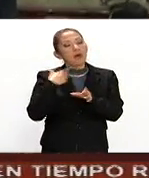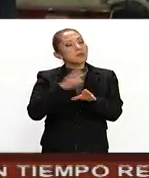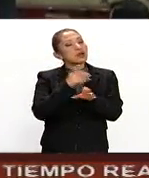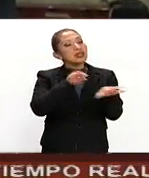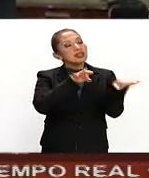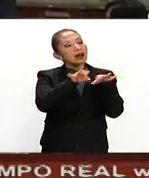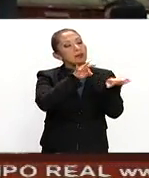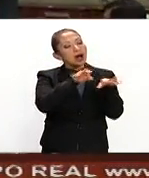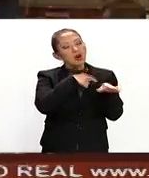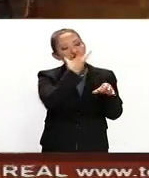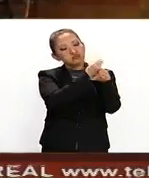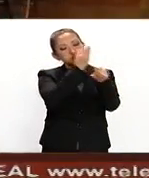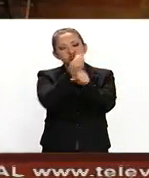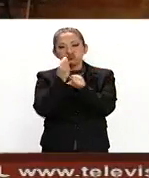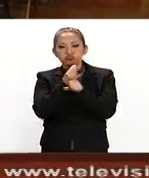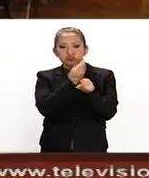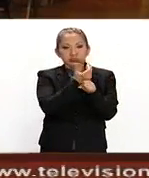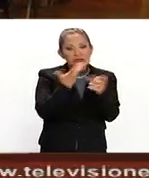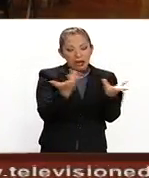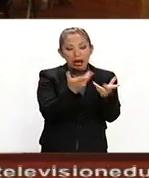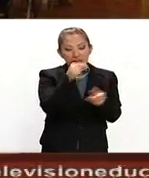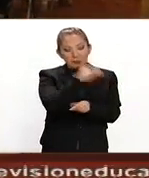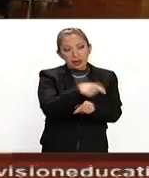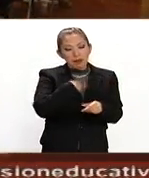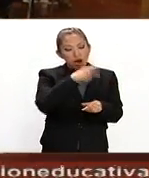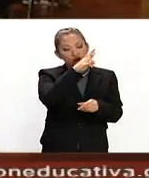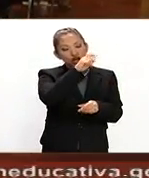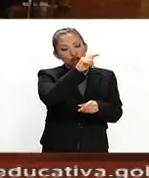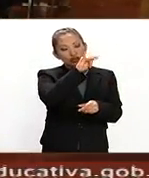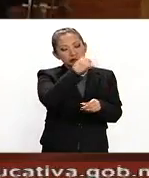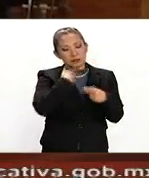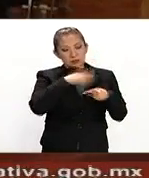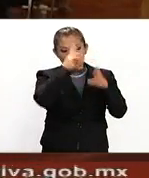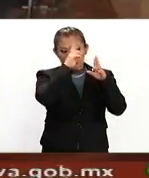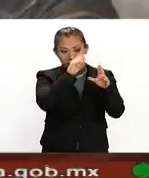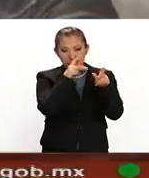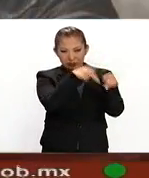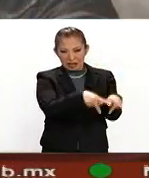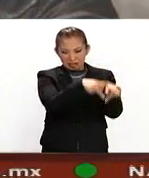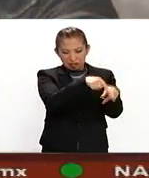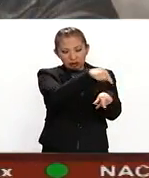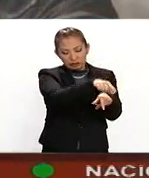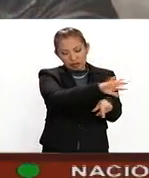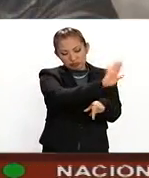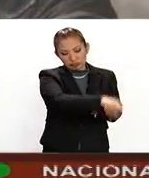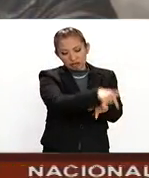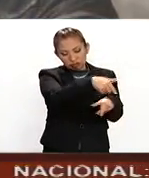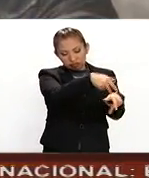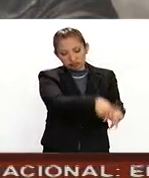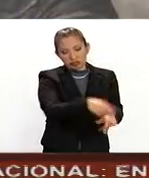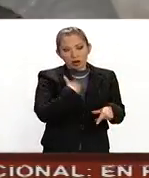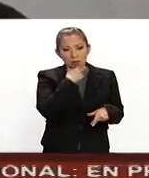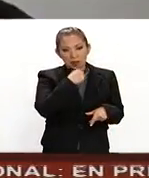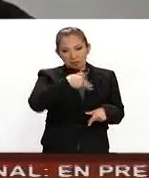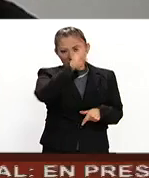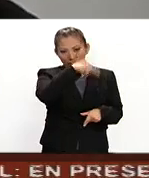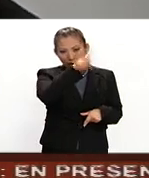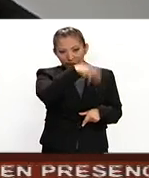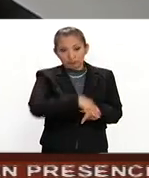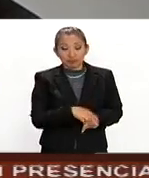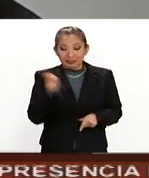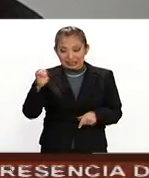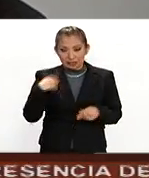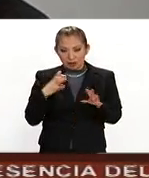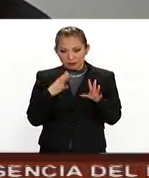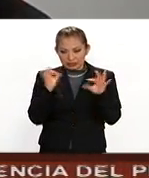los trabajos de rehabilitación que se realizan en la Rotonda de las Personas Ilustres, donde reposan los restos del artista. En el